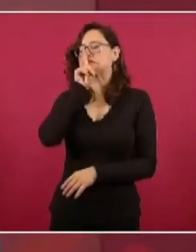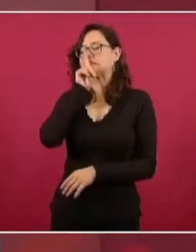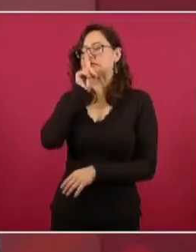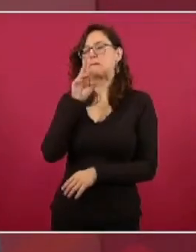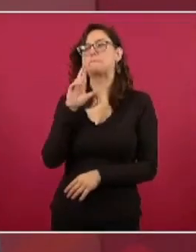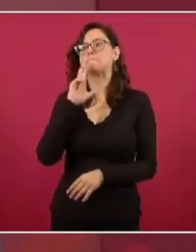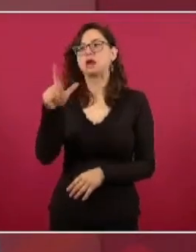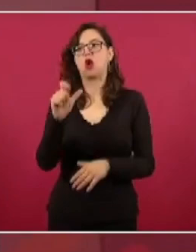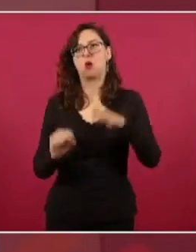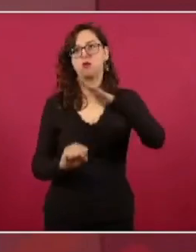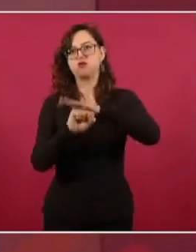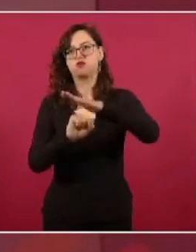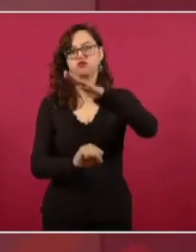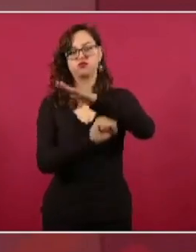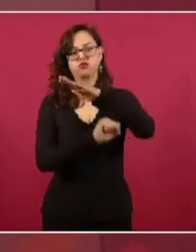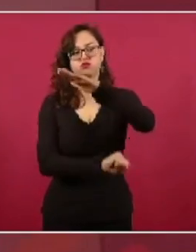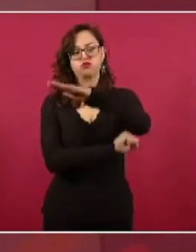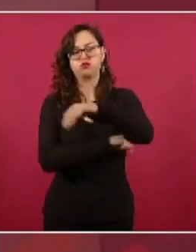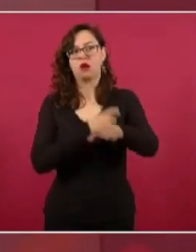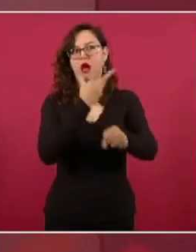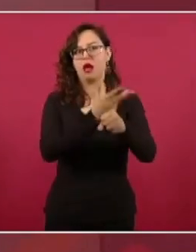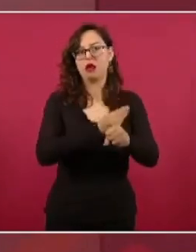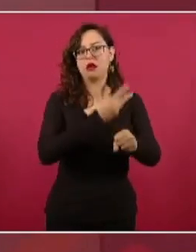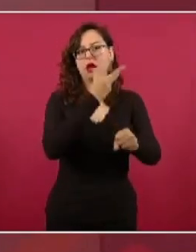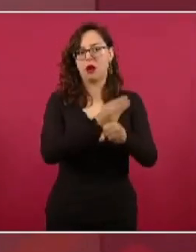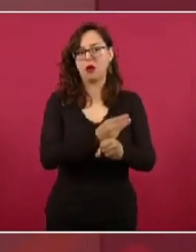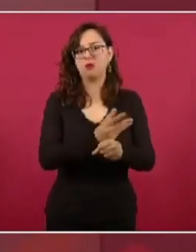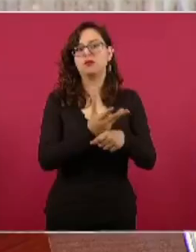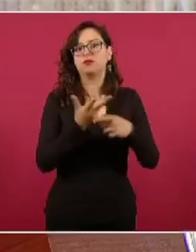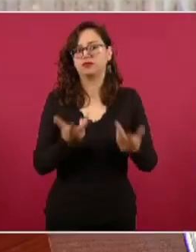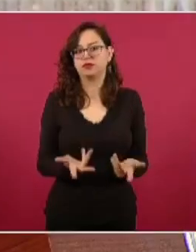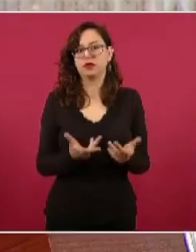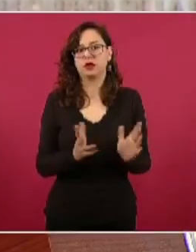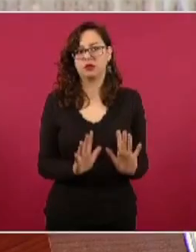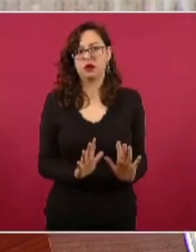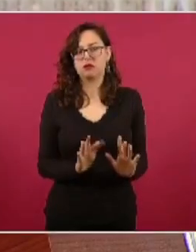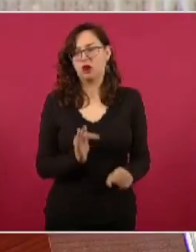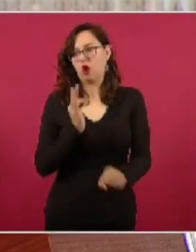y que ya hacia adelante otra autoridad,